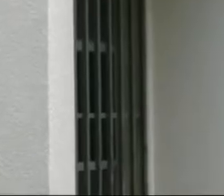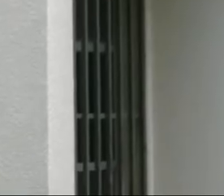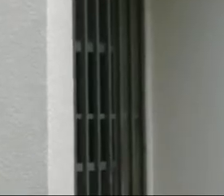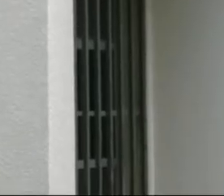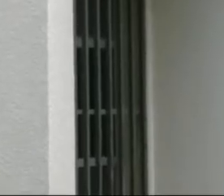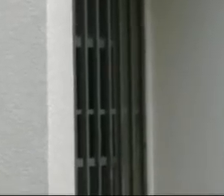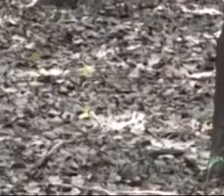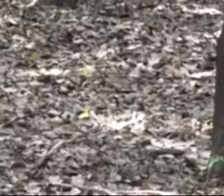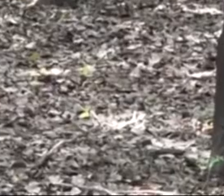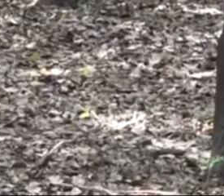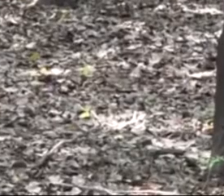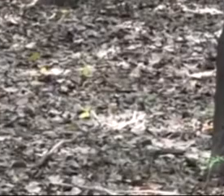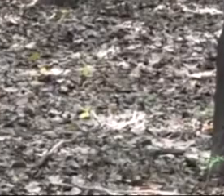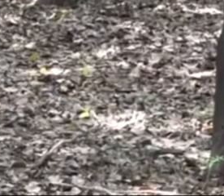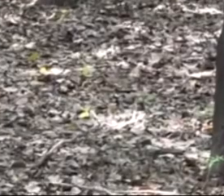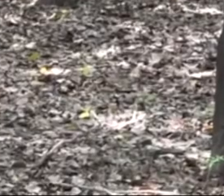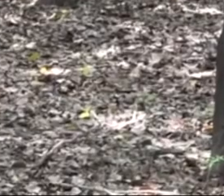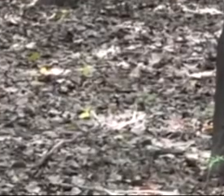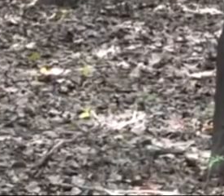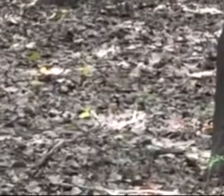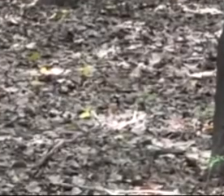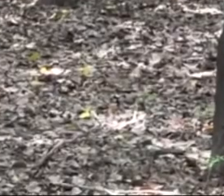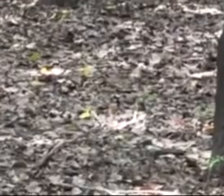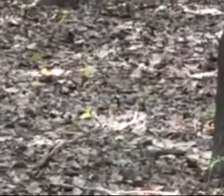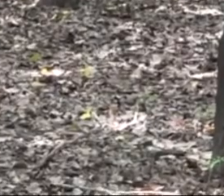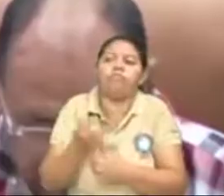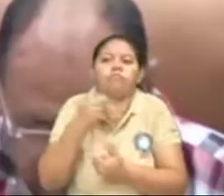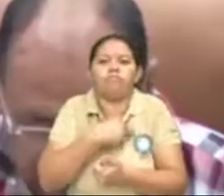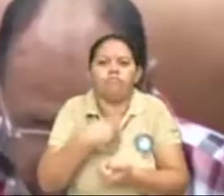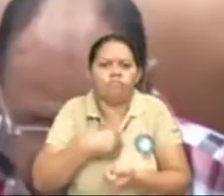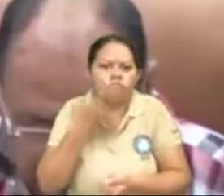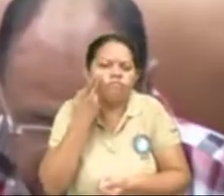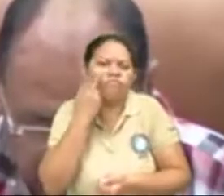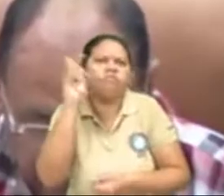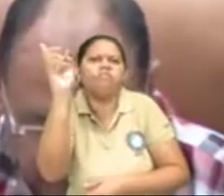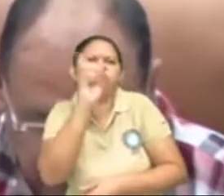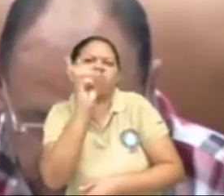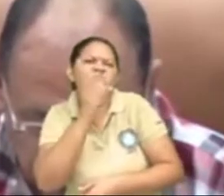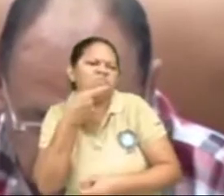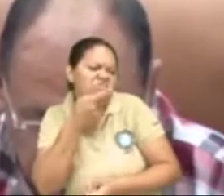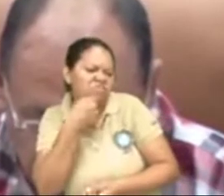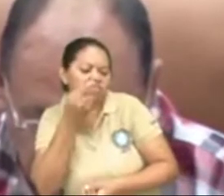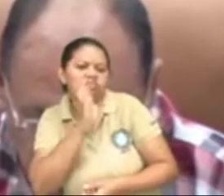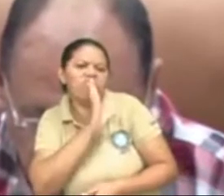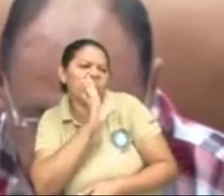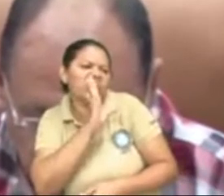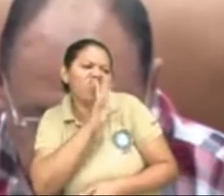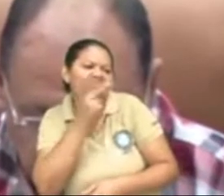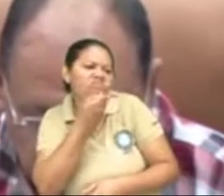pregones, lo primero que tenemos que hacer es ver de dónde provienen.